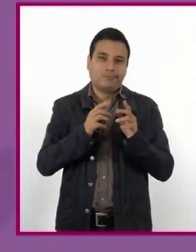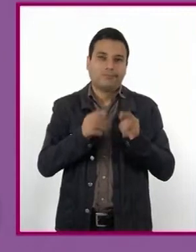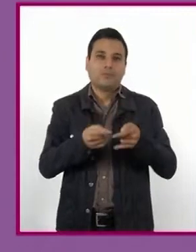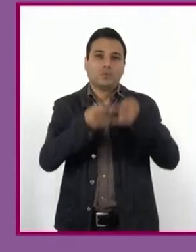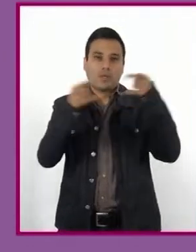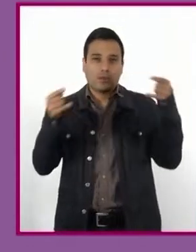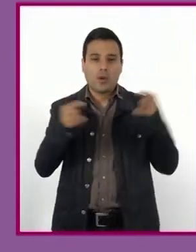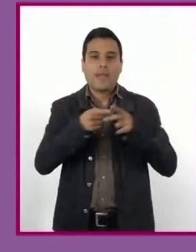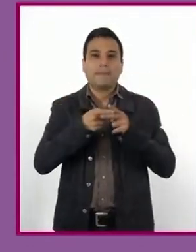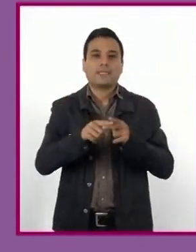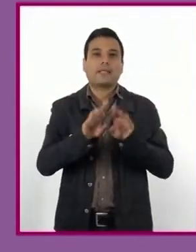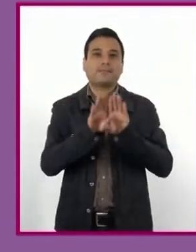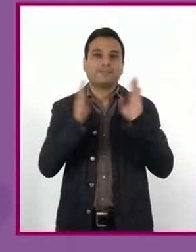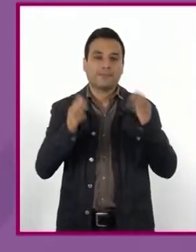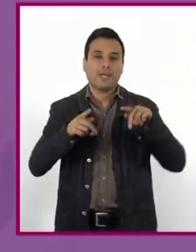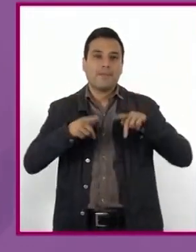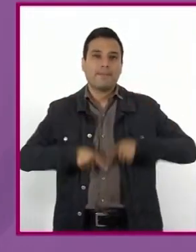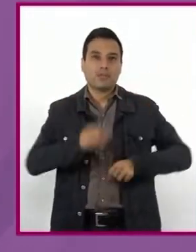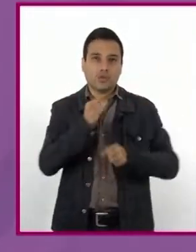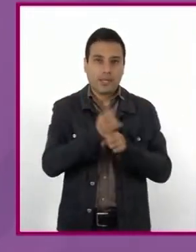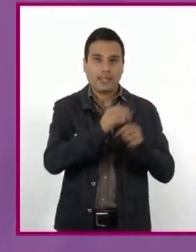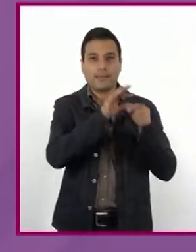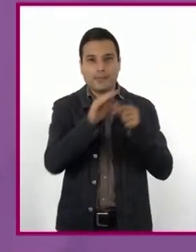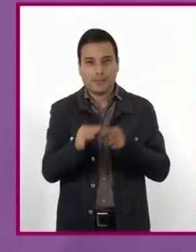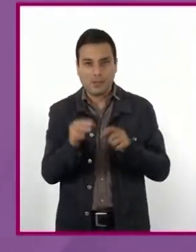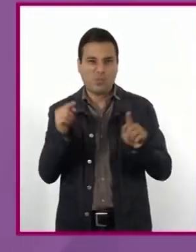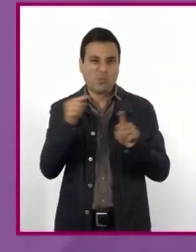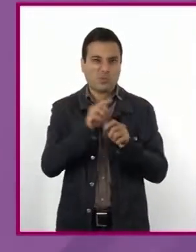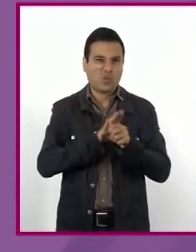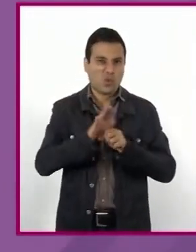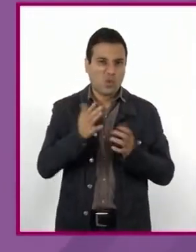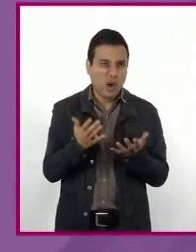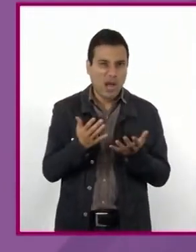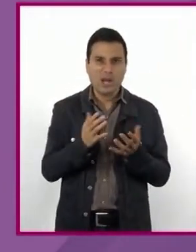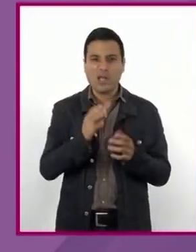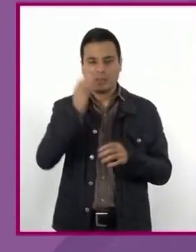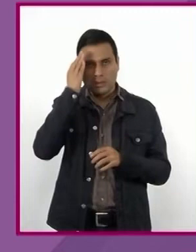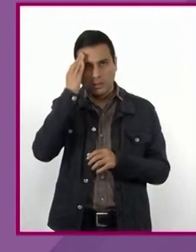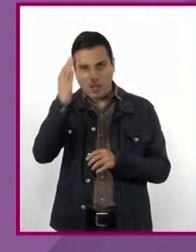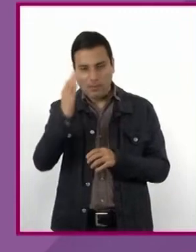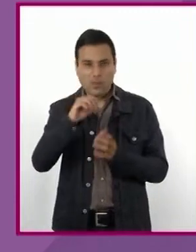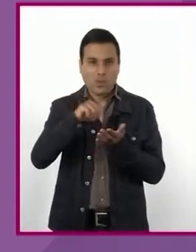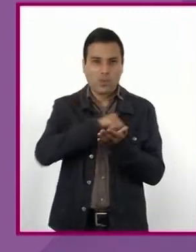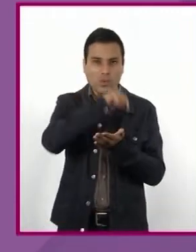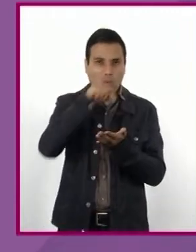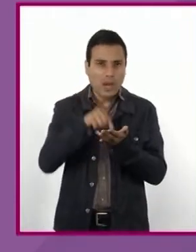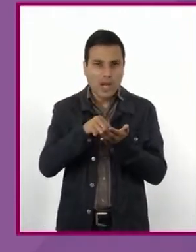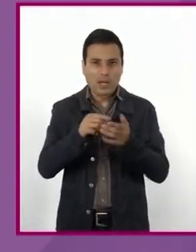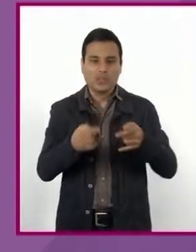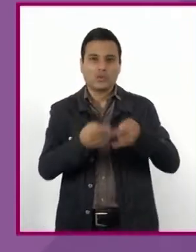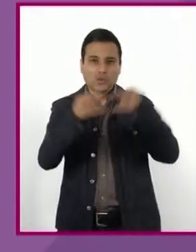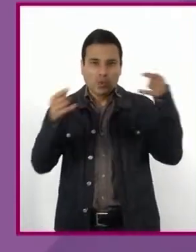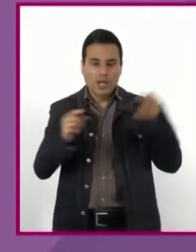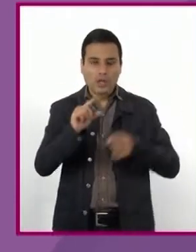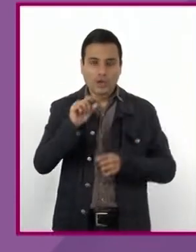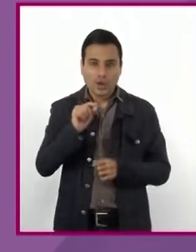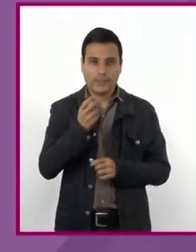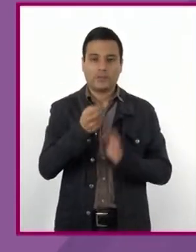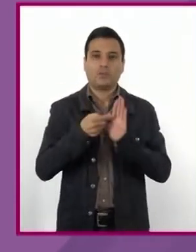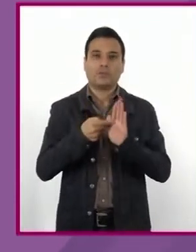Aquí se presentan a los personajes, su propósito, la época y el lugar donde la historia se llevará a